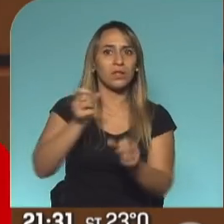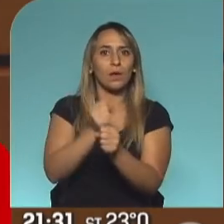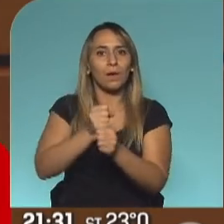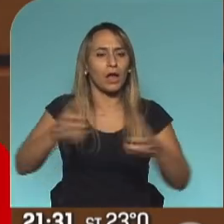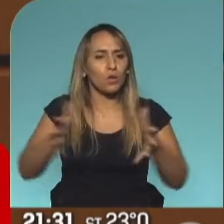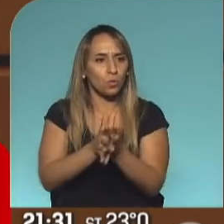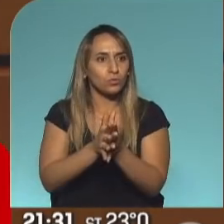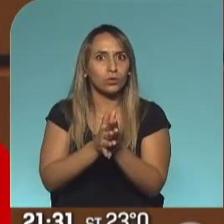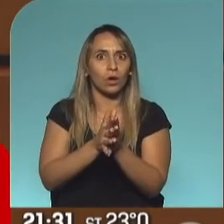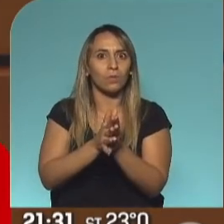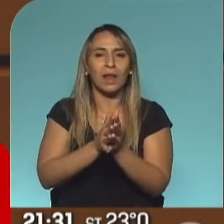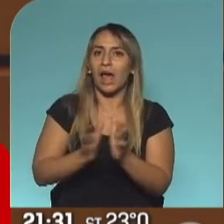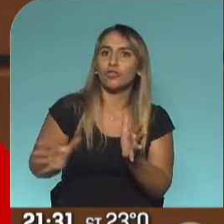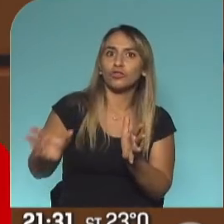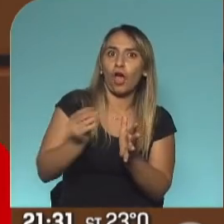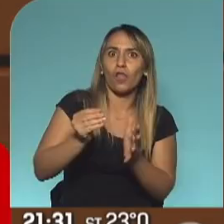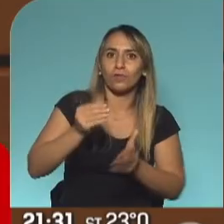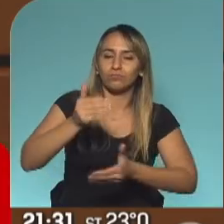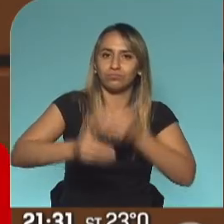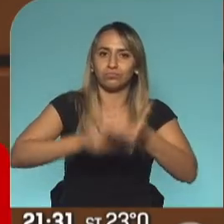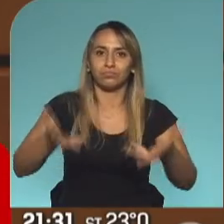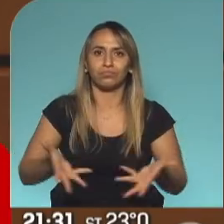Allá en Argentina